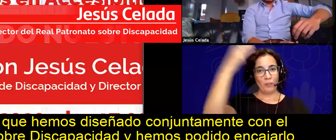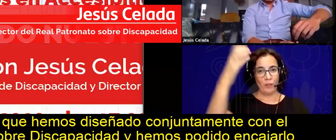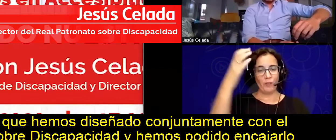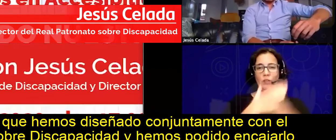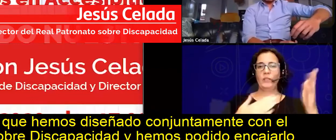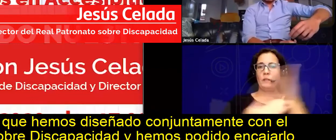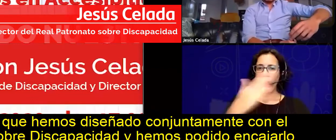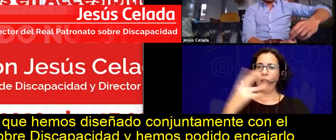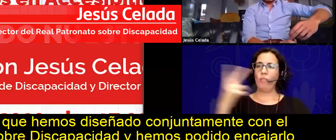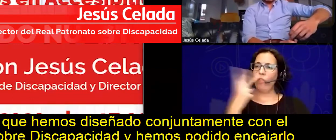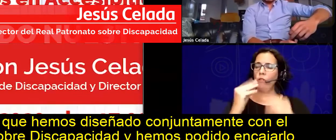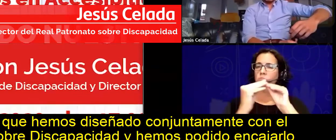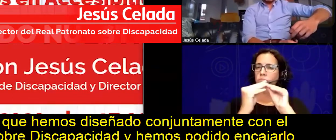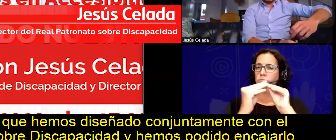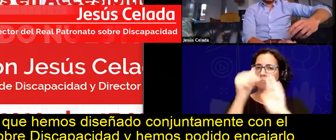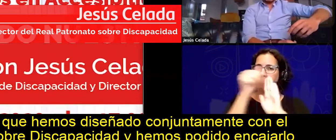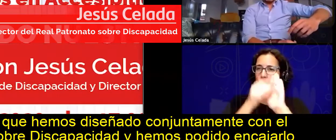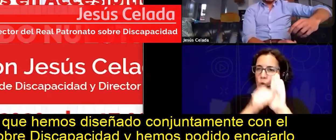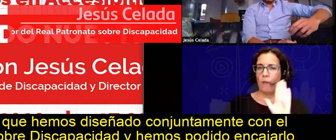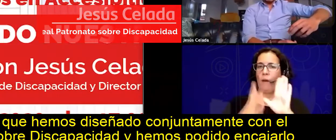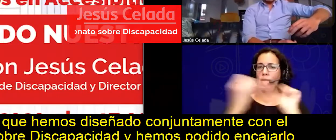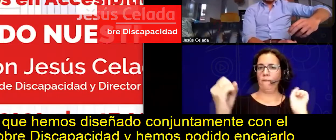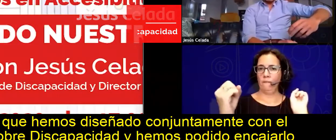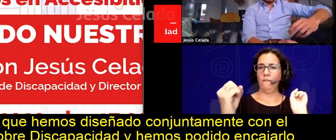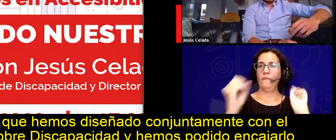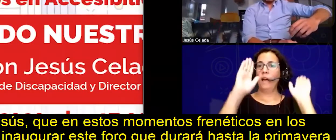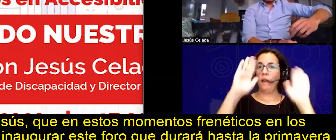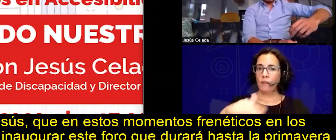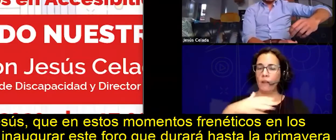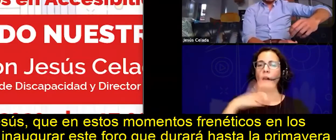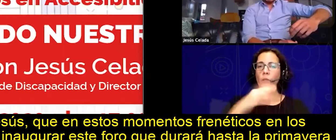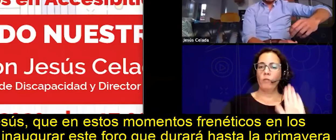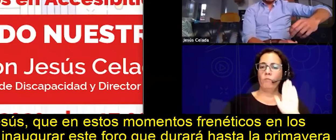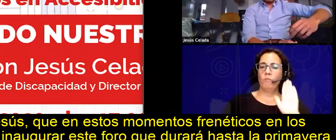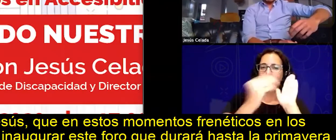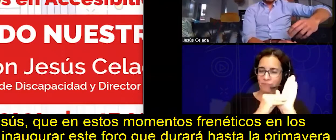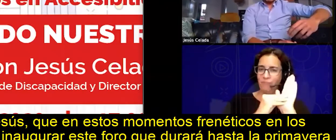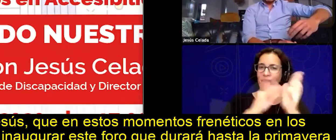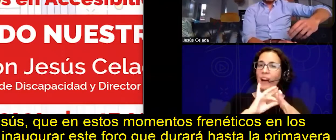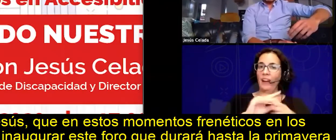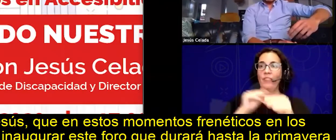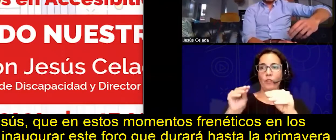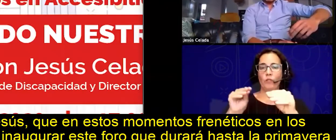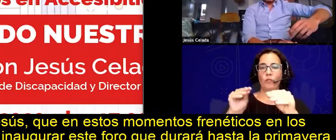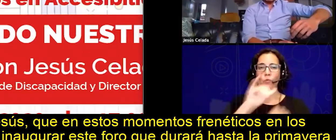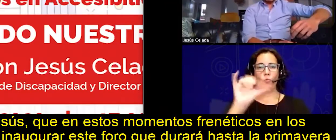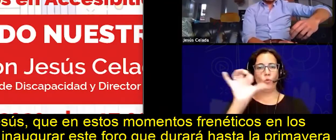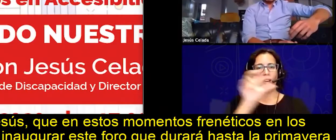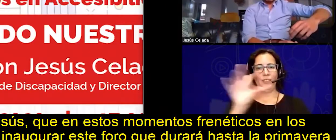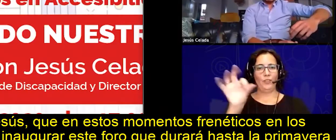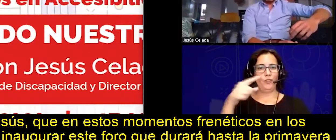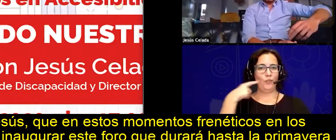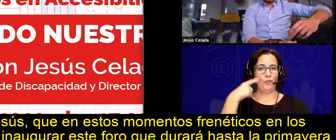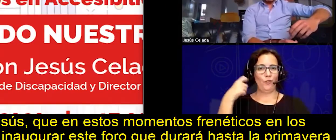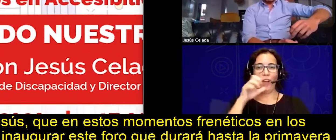Discapacidad y hemos podido encajarlo en la agenda de Jesús, que en estos momentos frenéticos en los que